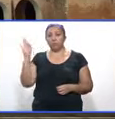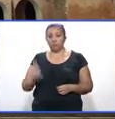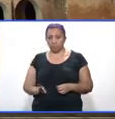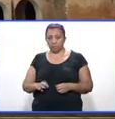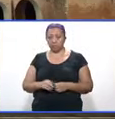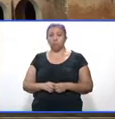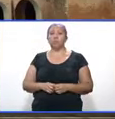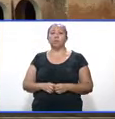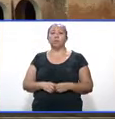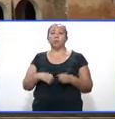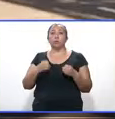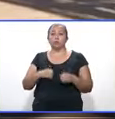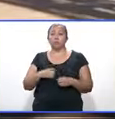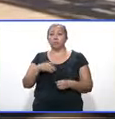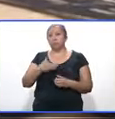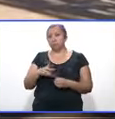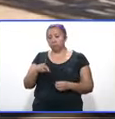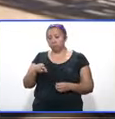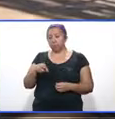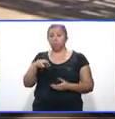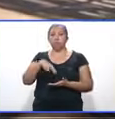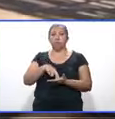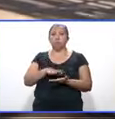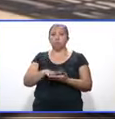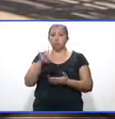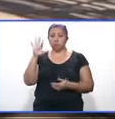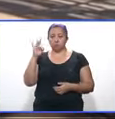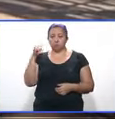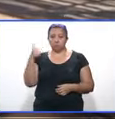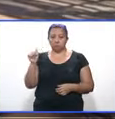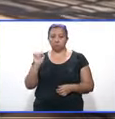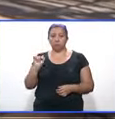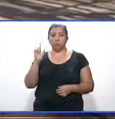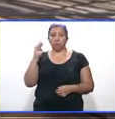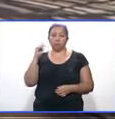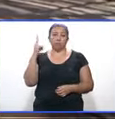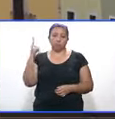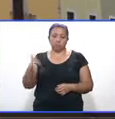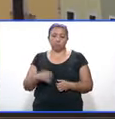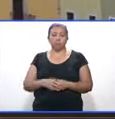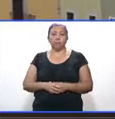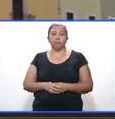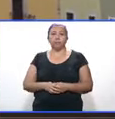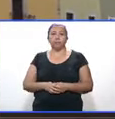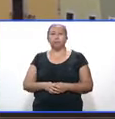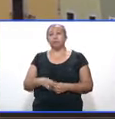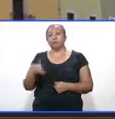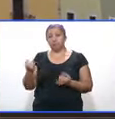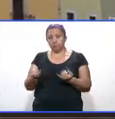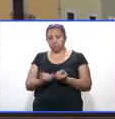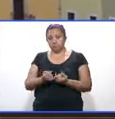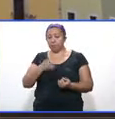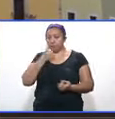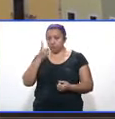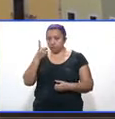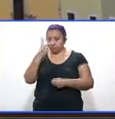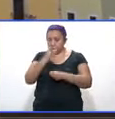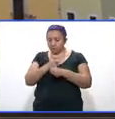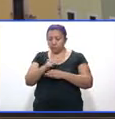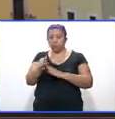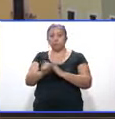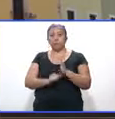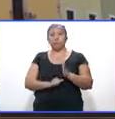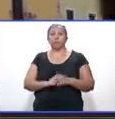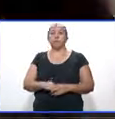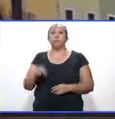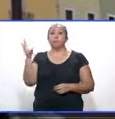las habitaciones. Las comunidades registraron 46.91 puntos. De forma particular, dijo, por segundo mes